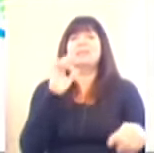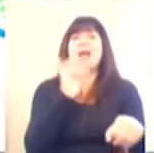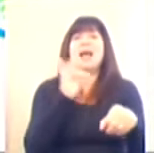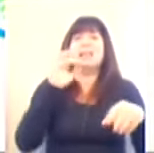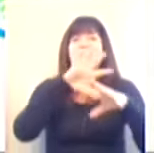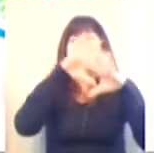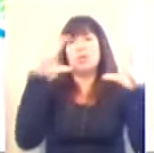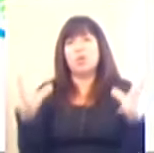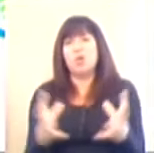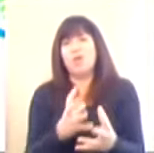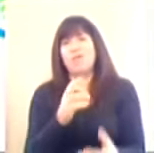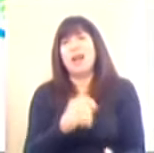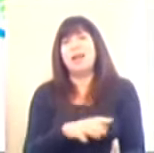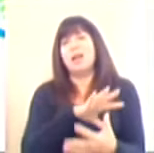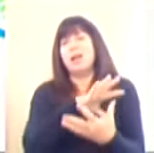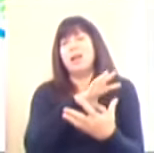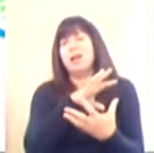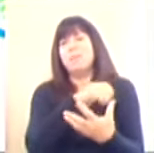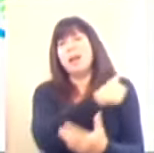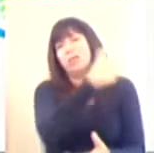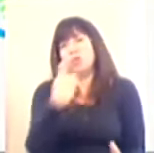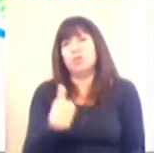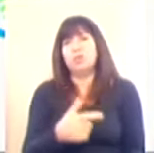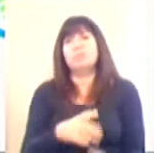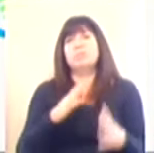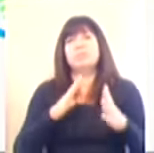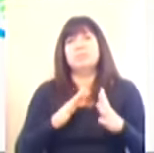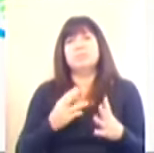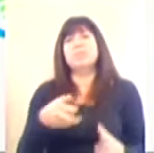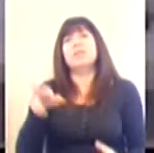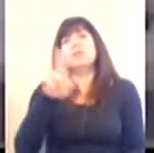entre todos. Gracias de nuevo por la invitación y felicitaciones.